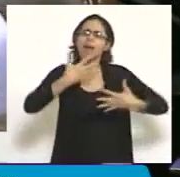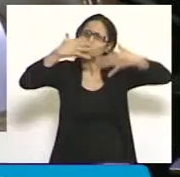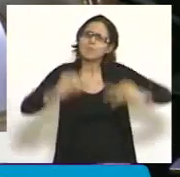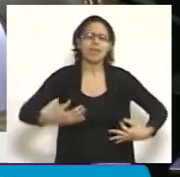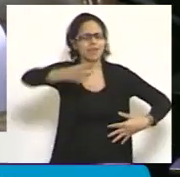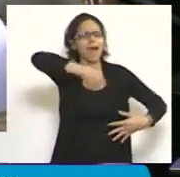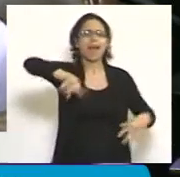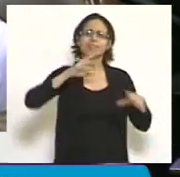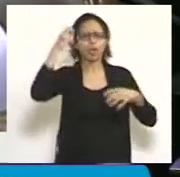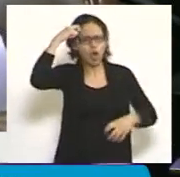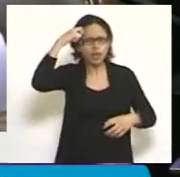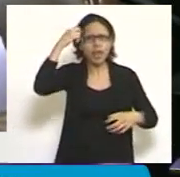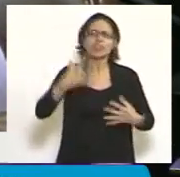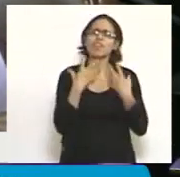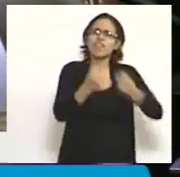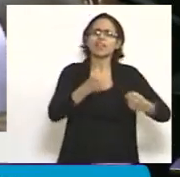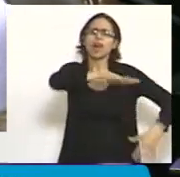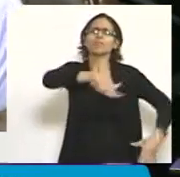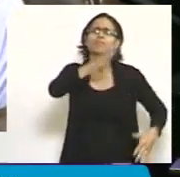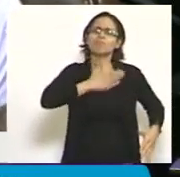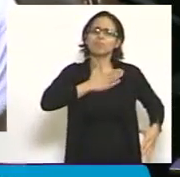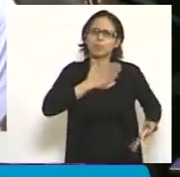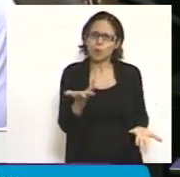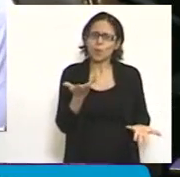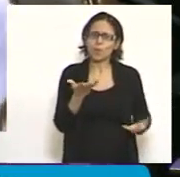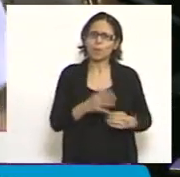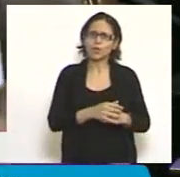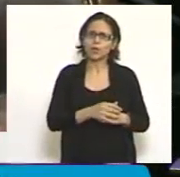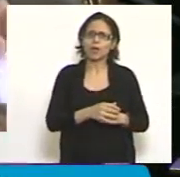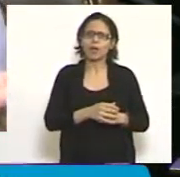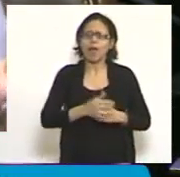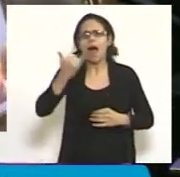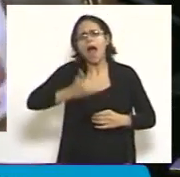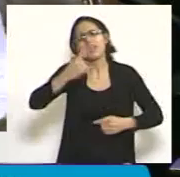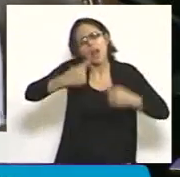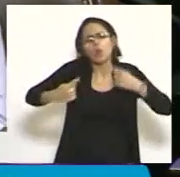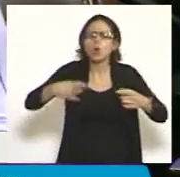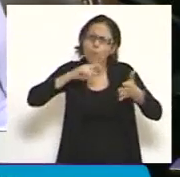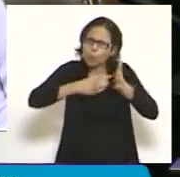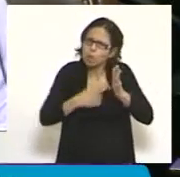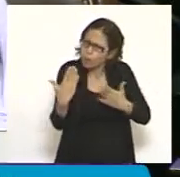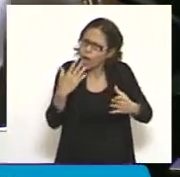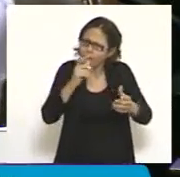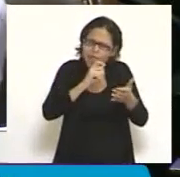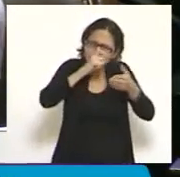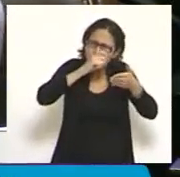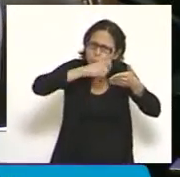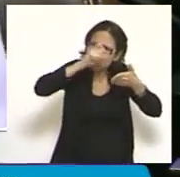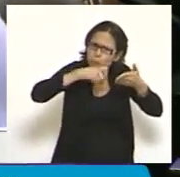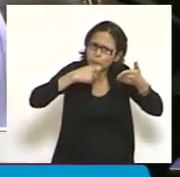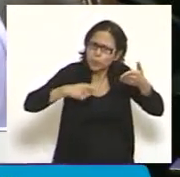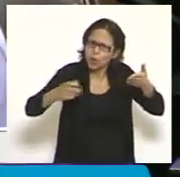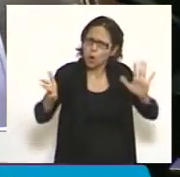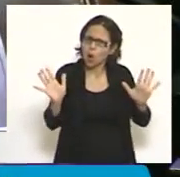Parlamento, defendamos nuestra soberanía parlamentaria. Hay cosas que pueden corregir, lo haremos. Si la potestad va a quedar en